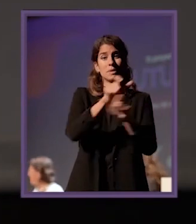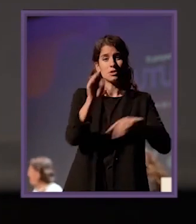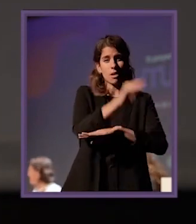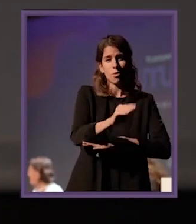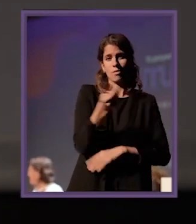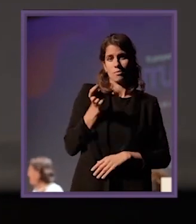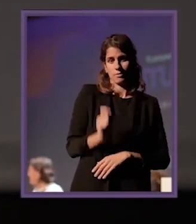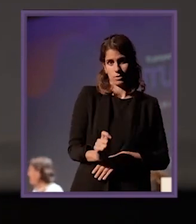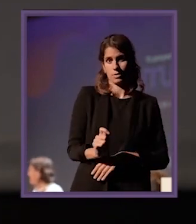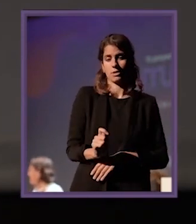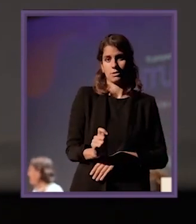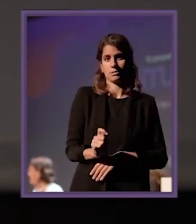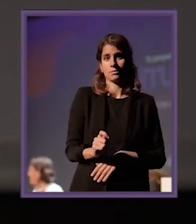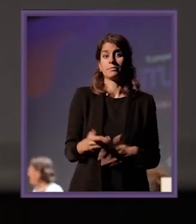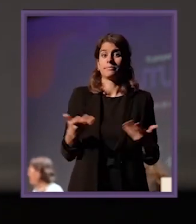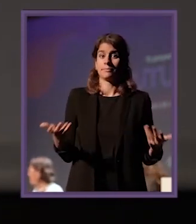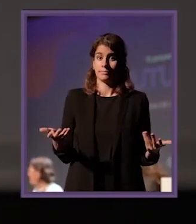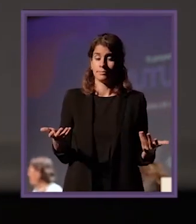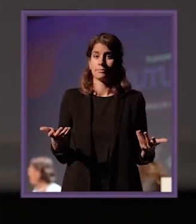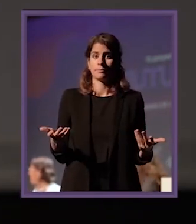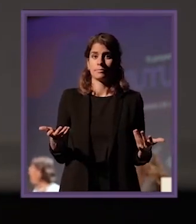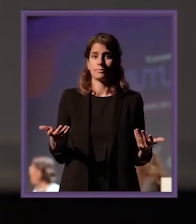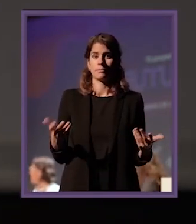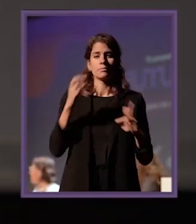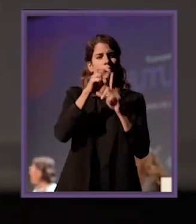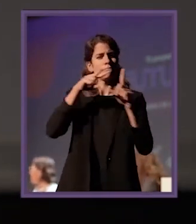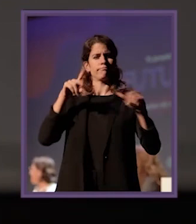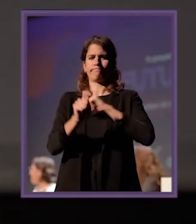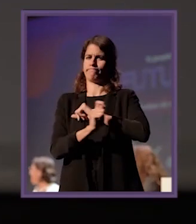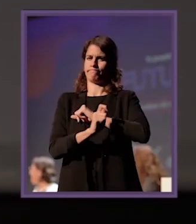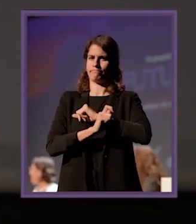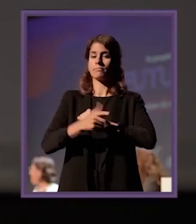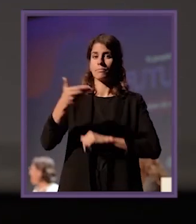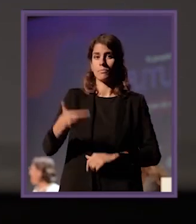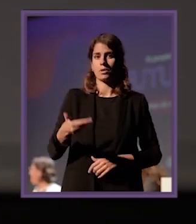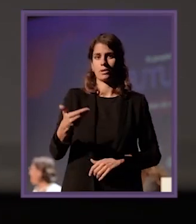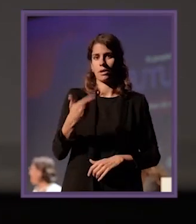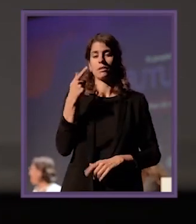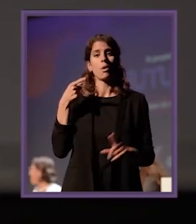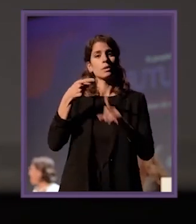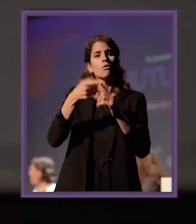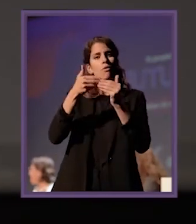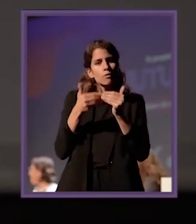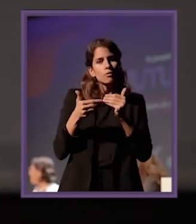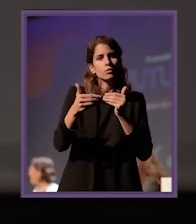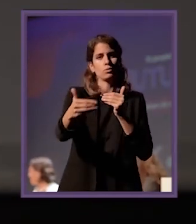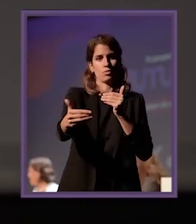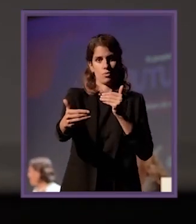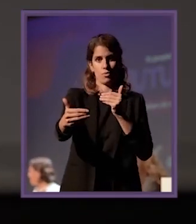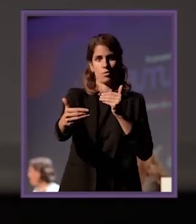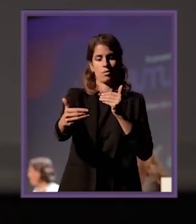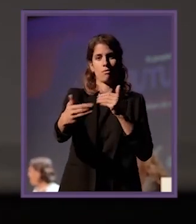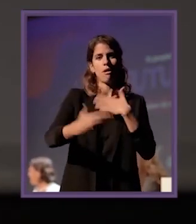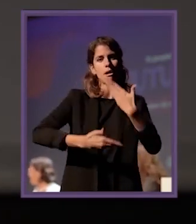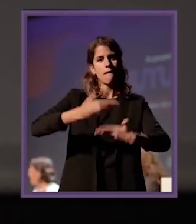es importantísimo tener una mirada estratégica de cara al futuro, trabajar no